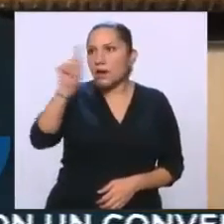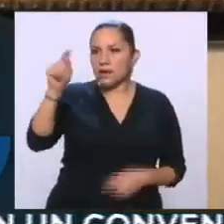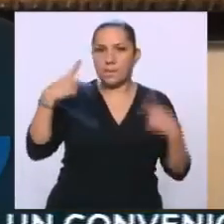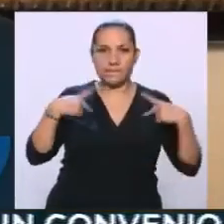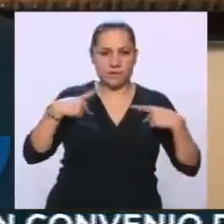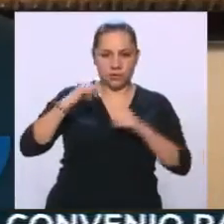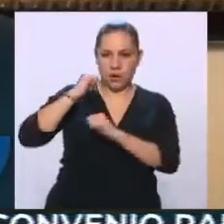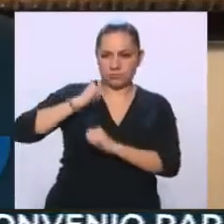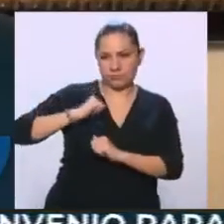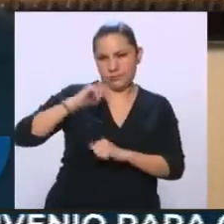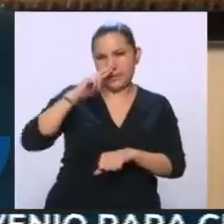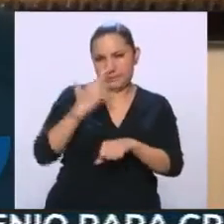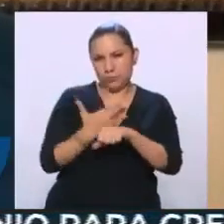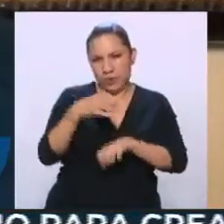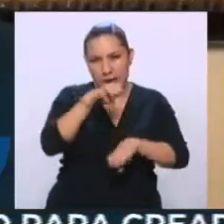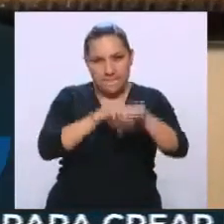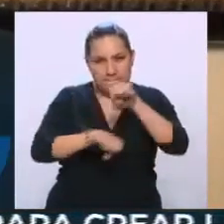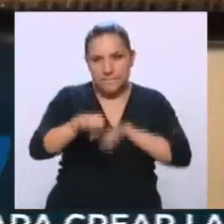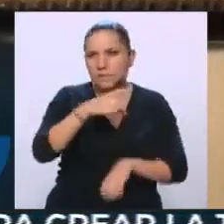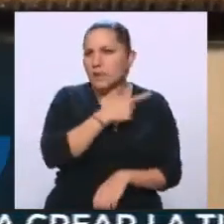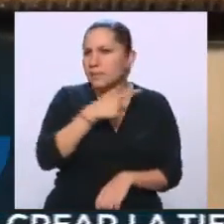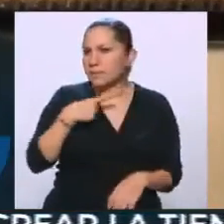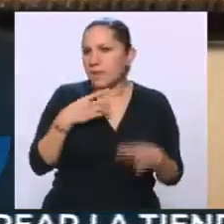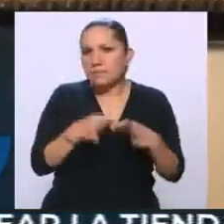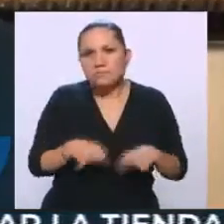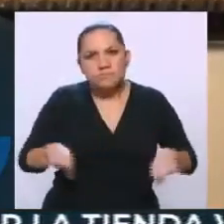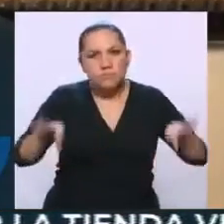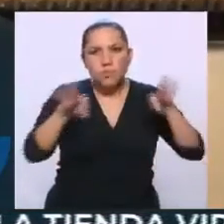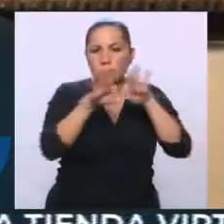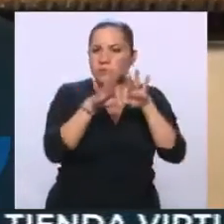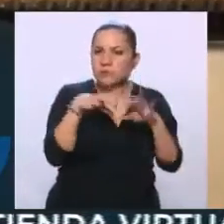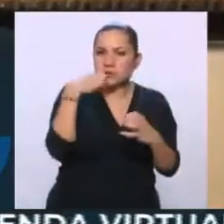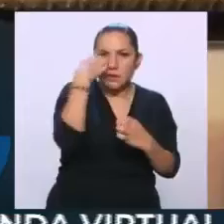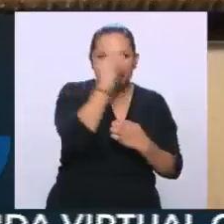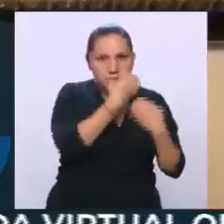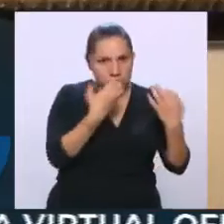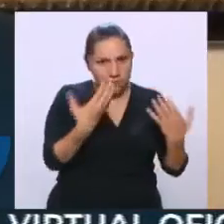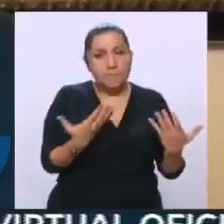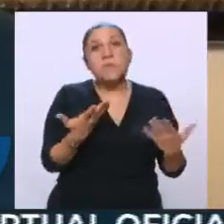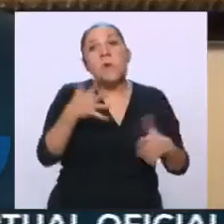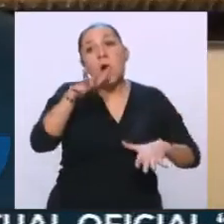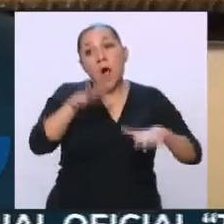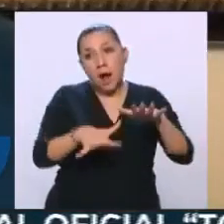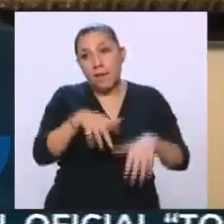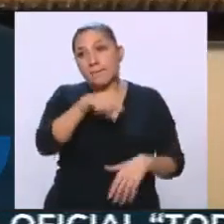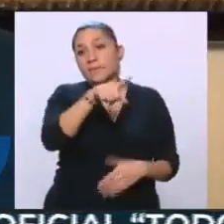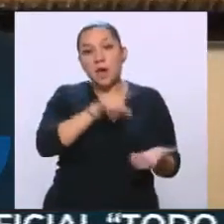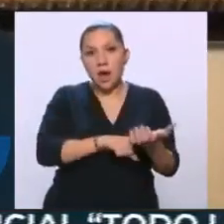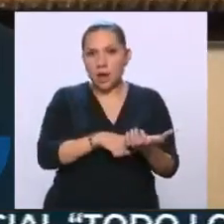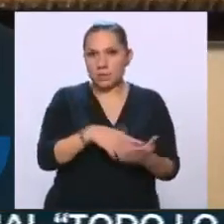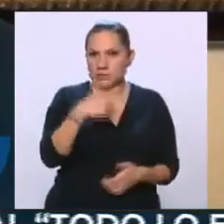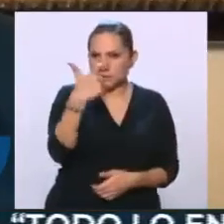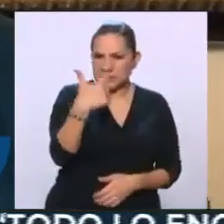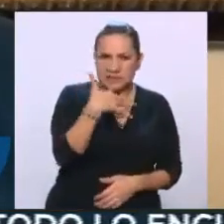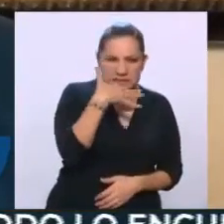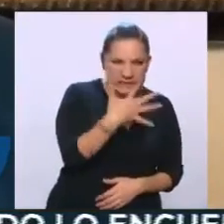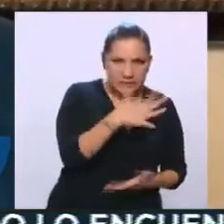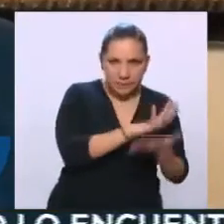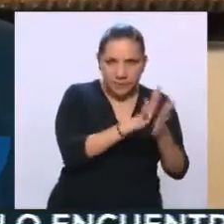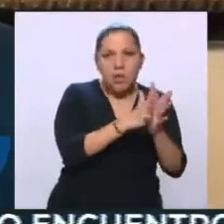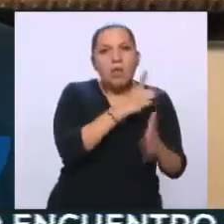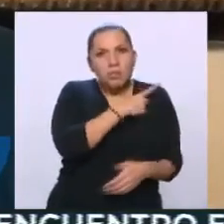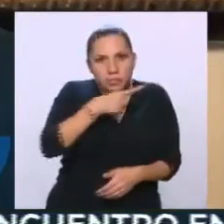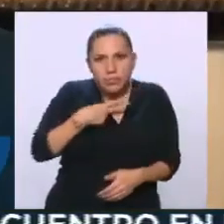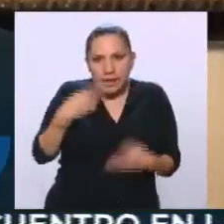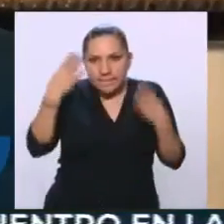por ejemplo, ciertas consideraciones de lavado de dinero, que los bancos también las tengan, que reporten, por